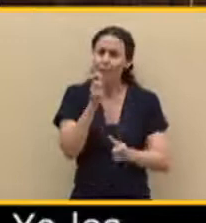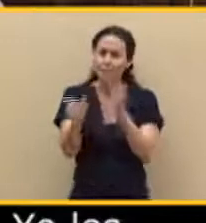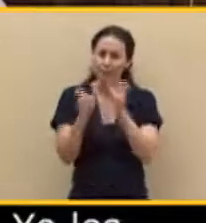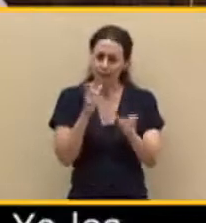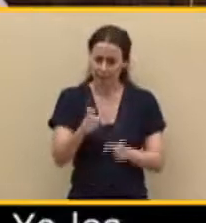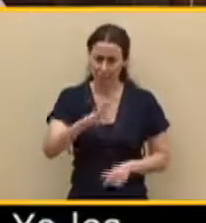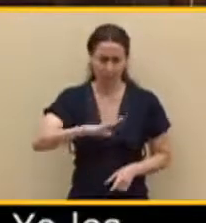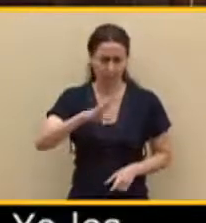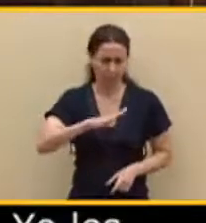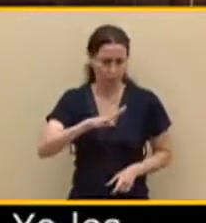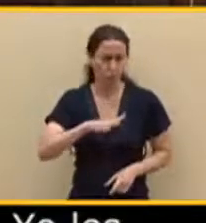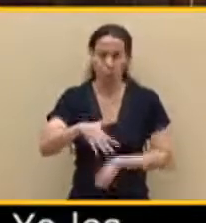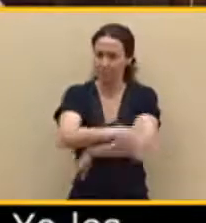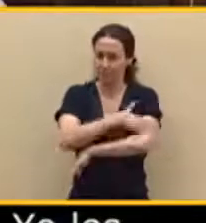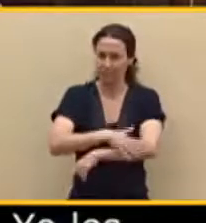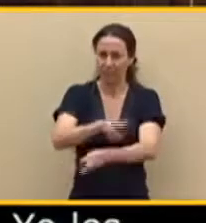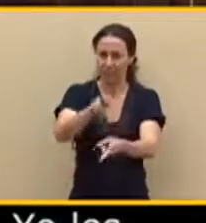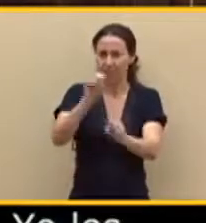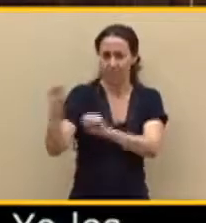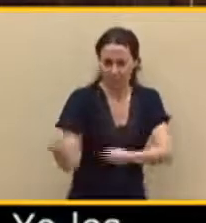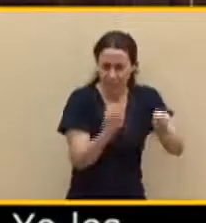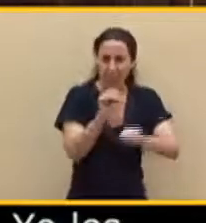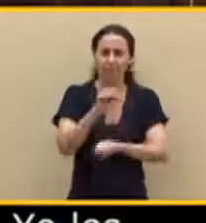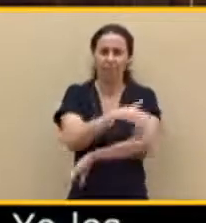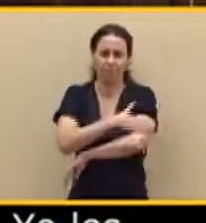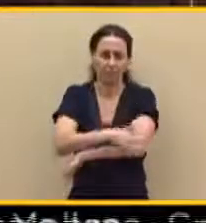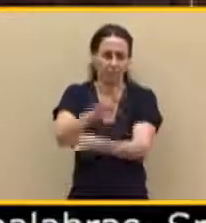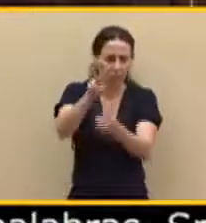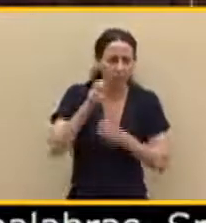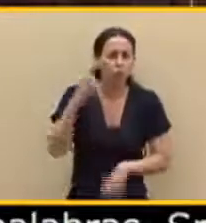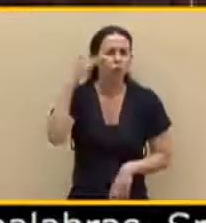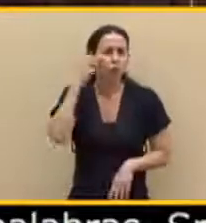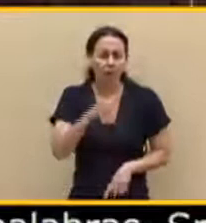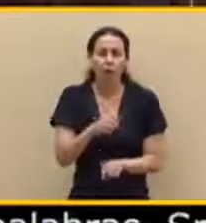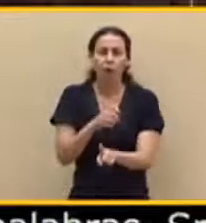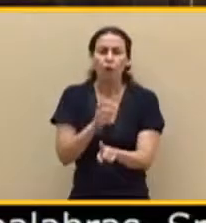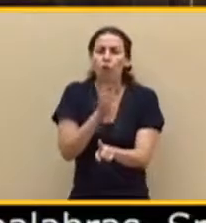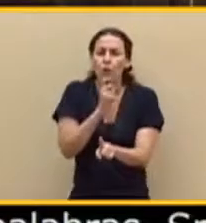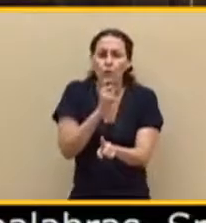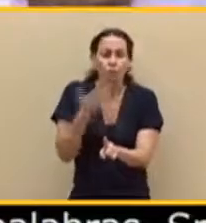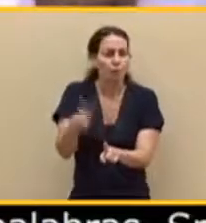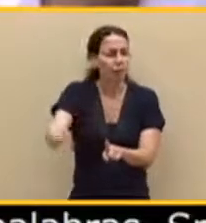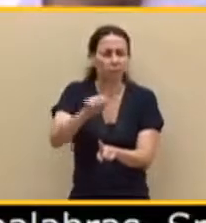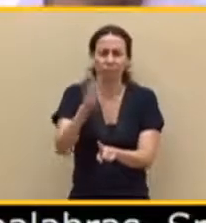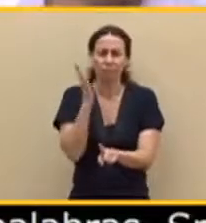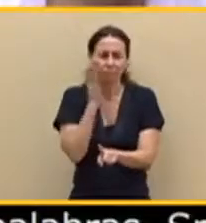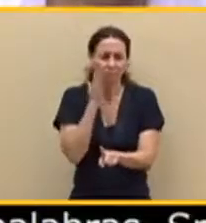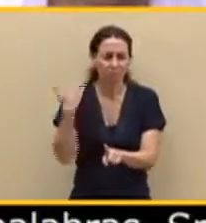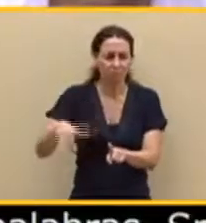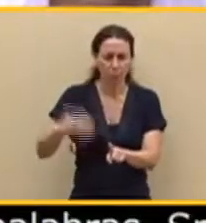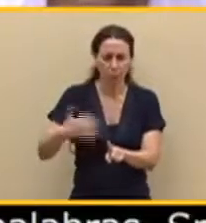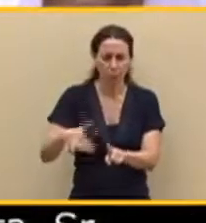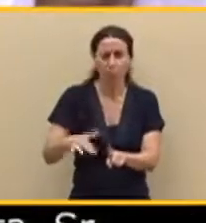ministra de Defensa, señora vicepresidenta, señor presidente del Gobierno? ¿Con qué cara dura mantienen hoy hoy que ustedes están